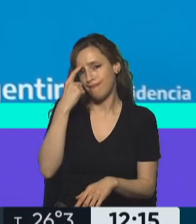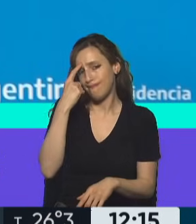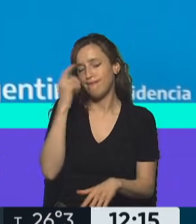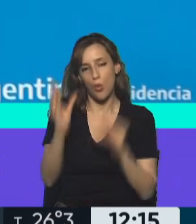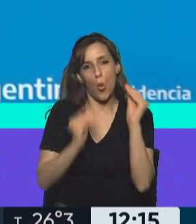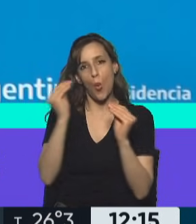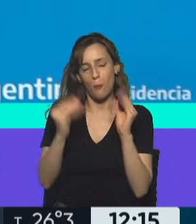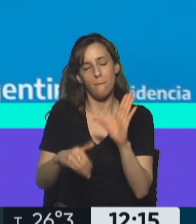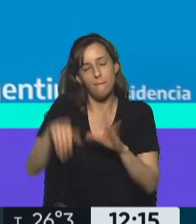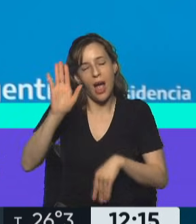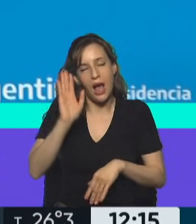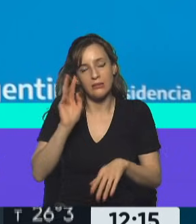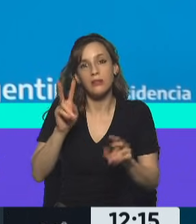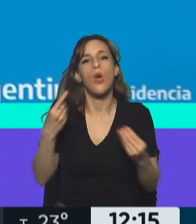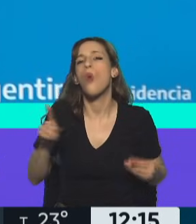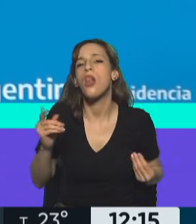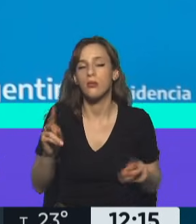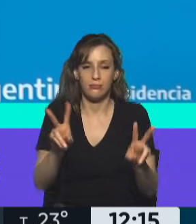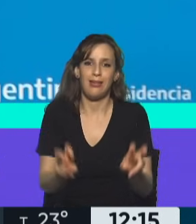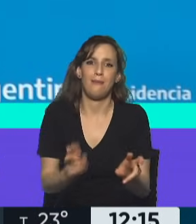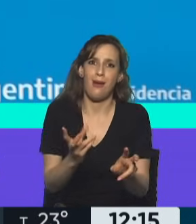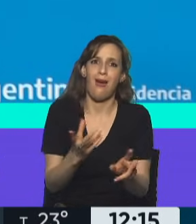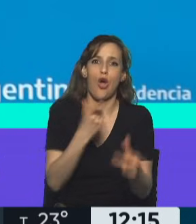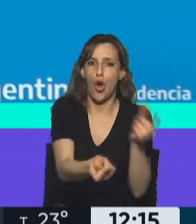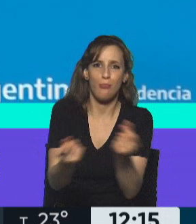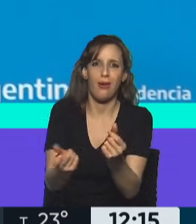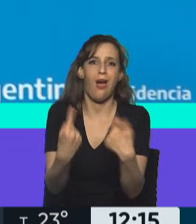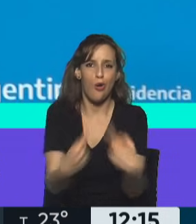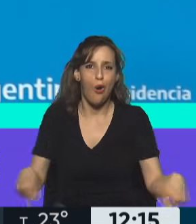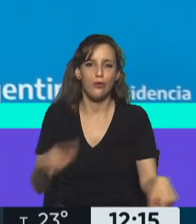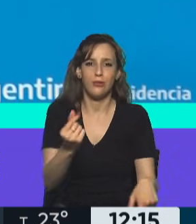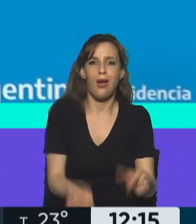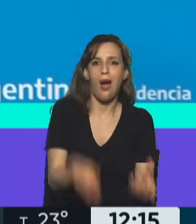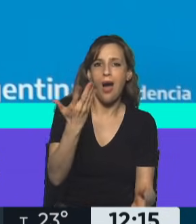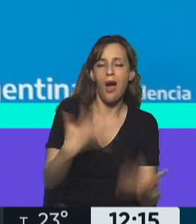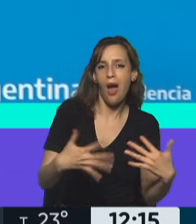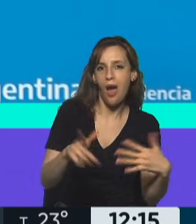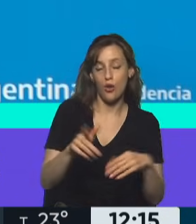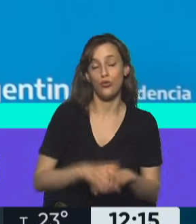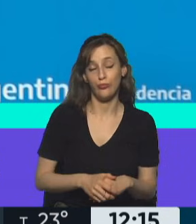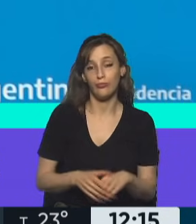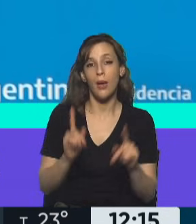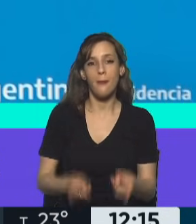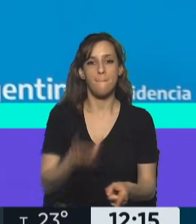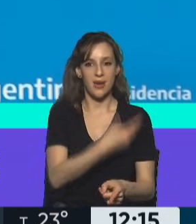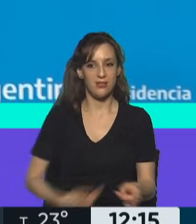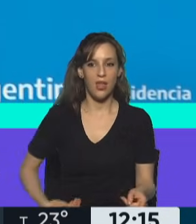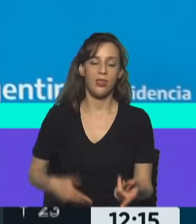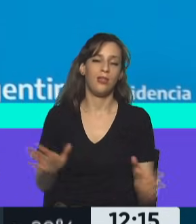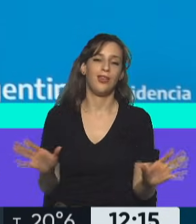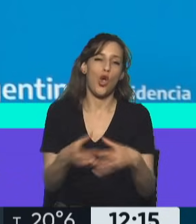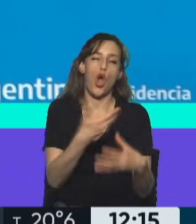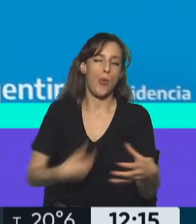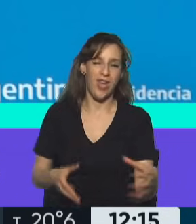este momento, junto con la seguridad de los argentinos y de las argentinas, y por lo tanto es una de las preocupaciones principales del presidente y de todo el gobierno.